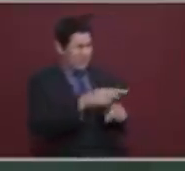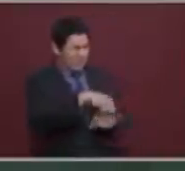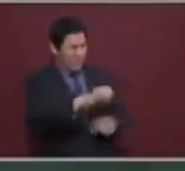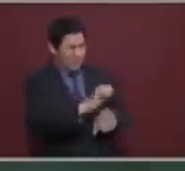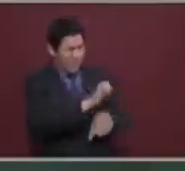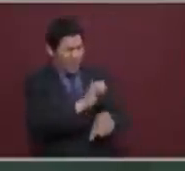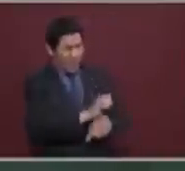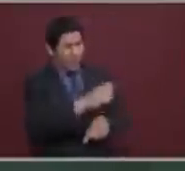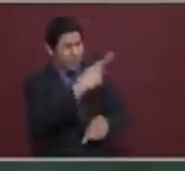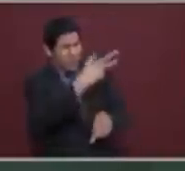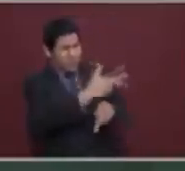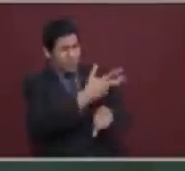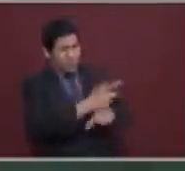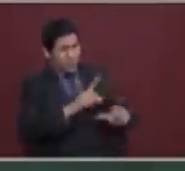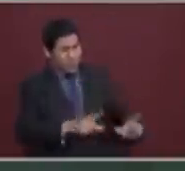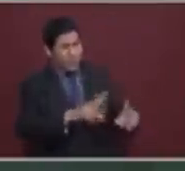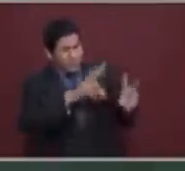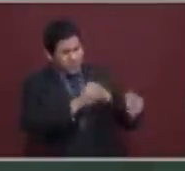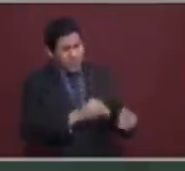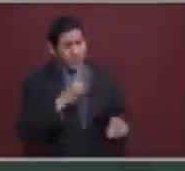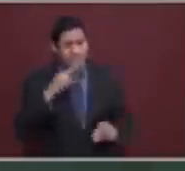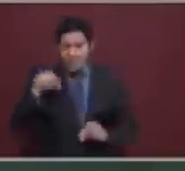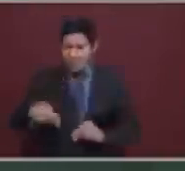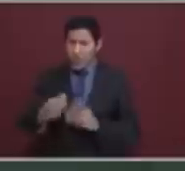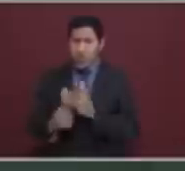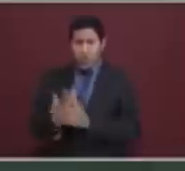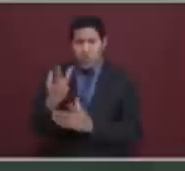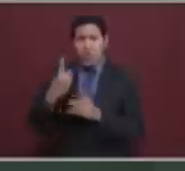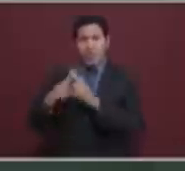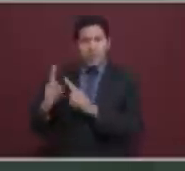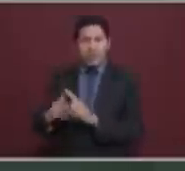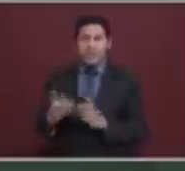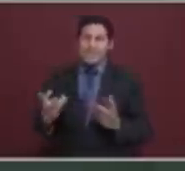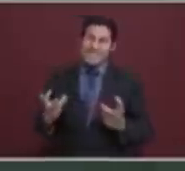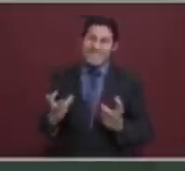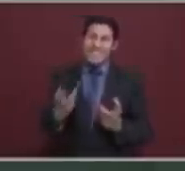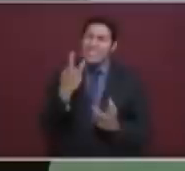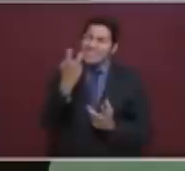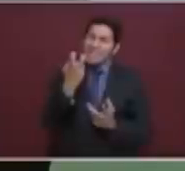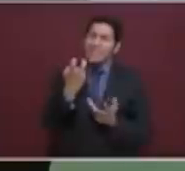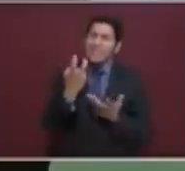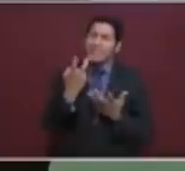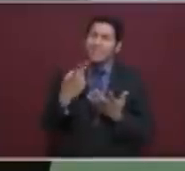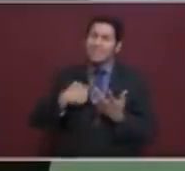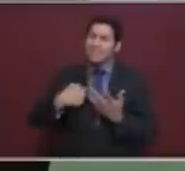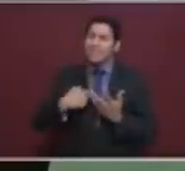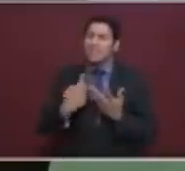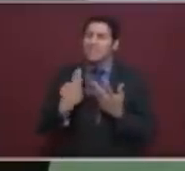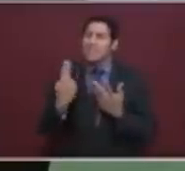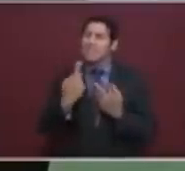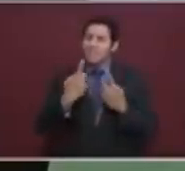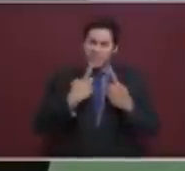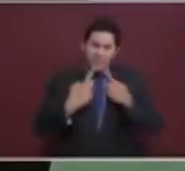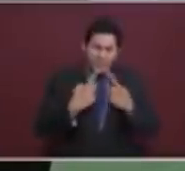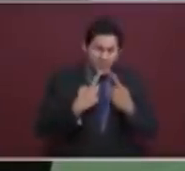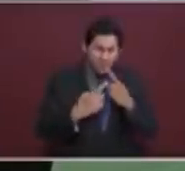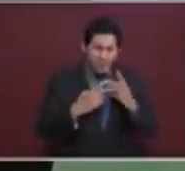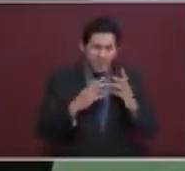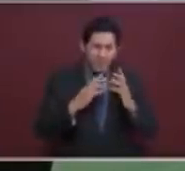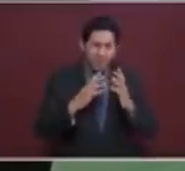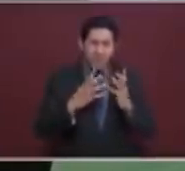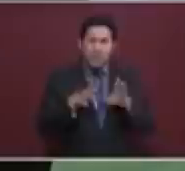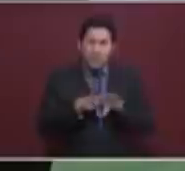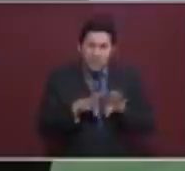automóviles entonces tenemos que buscar un mecanismo un acuerdo entre las partes